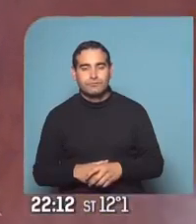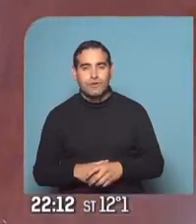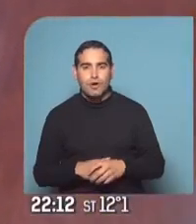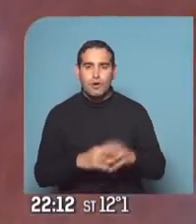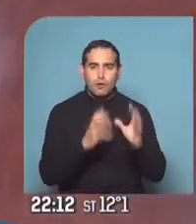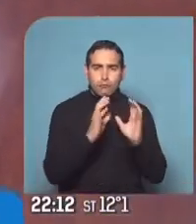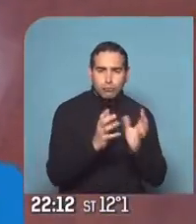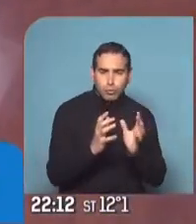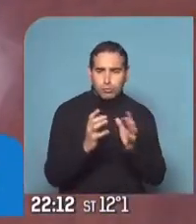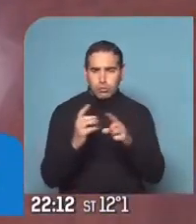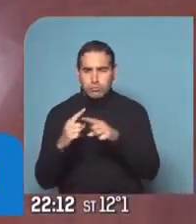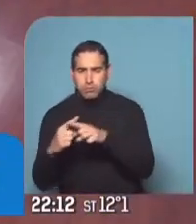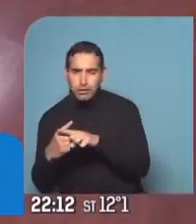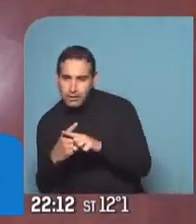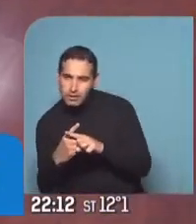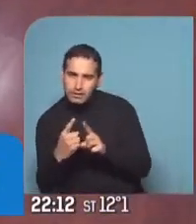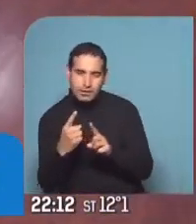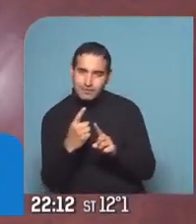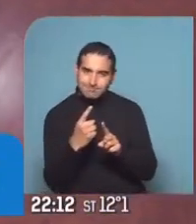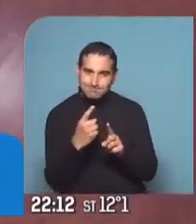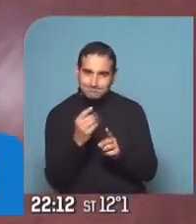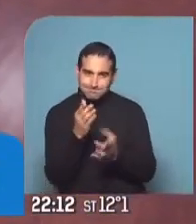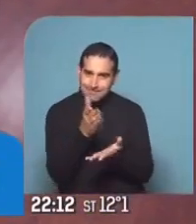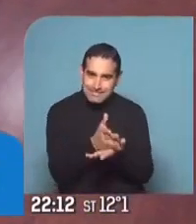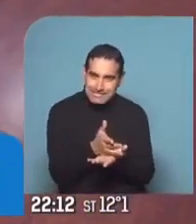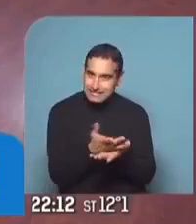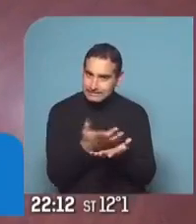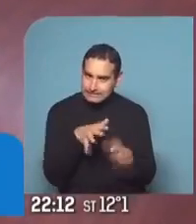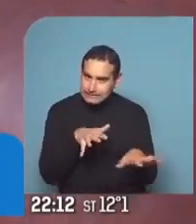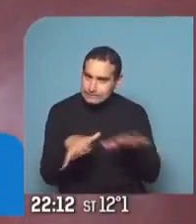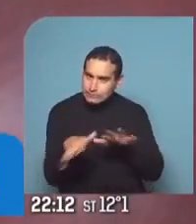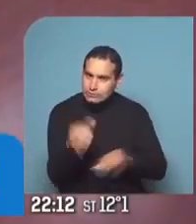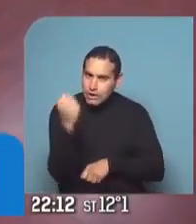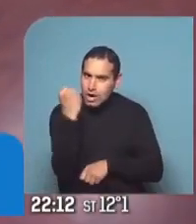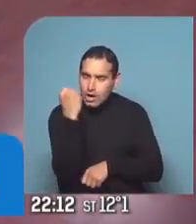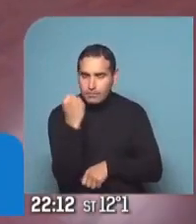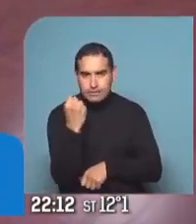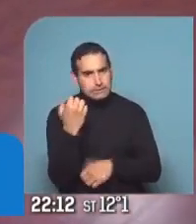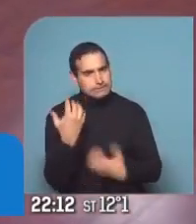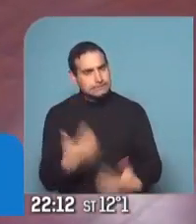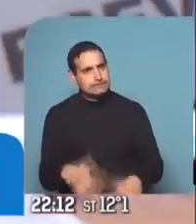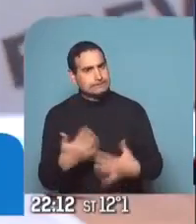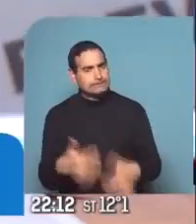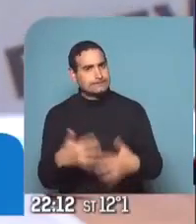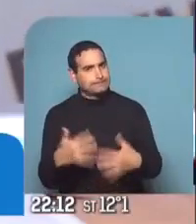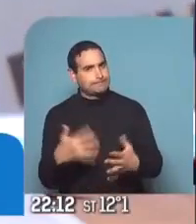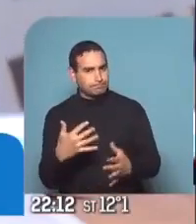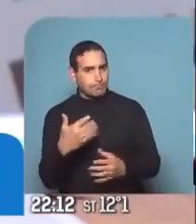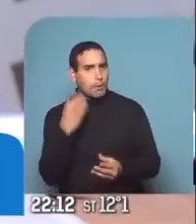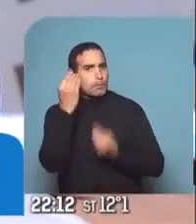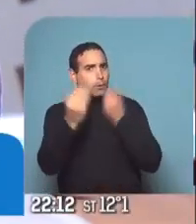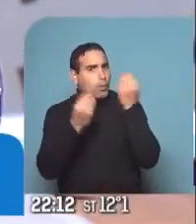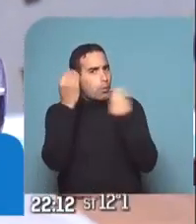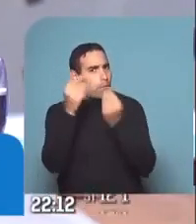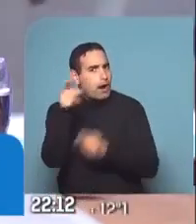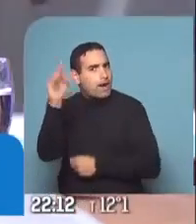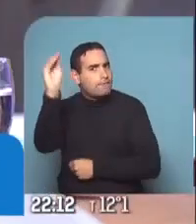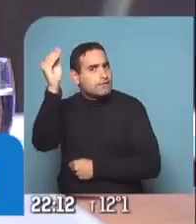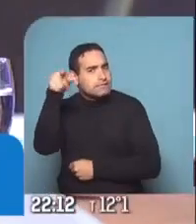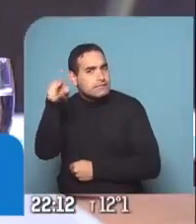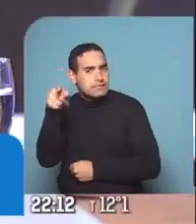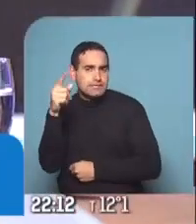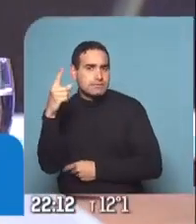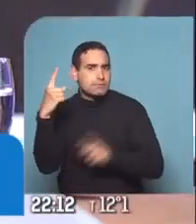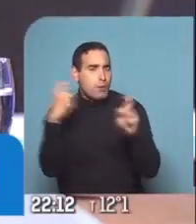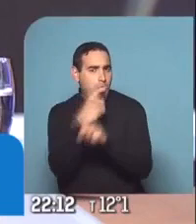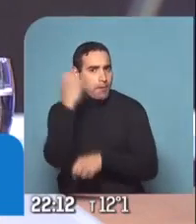Fútbol y política y en el medio una situación económica que sigue siendo preocupante en Brasil, una crisis